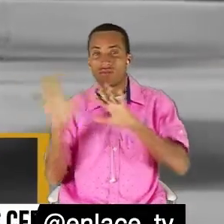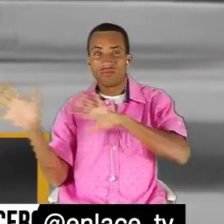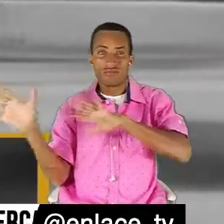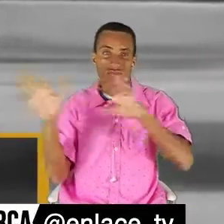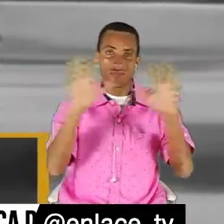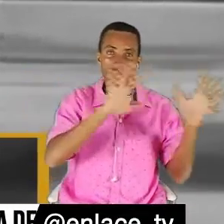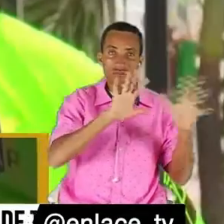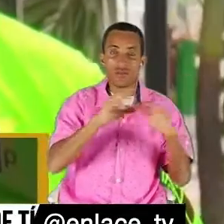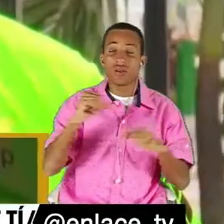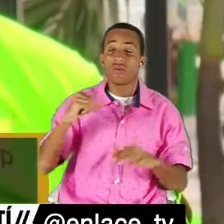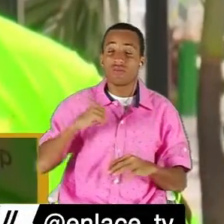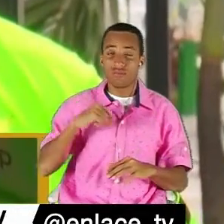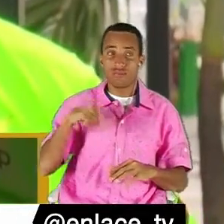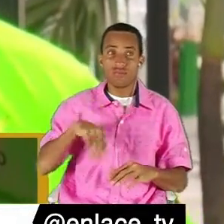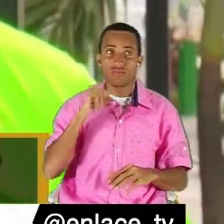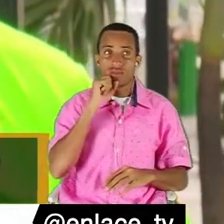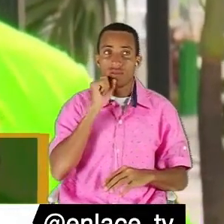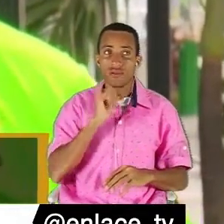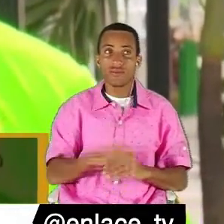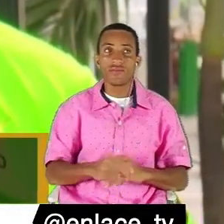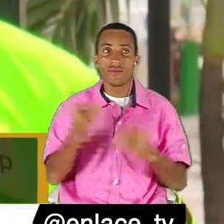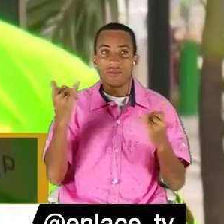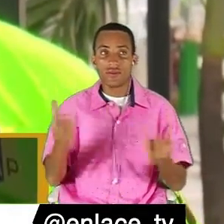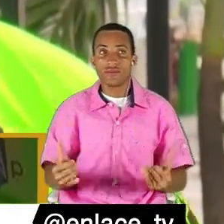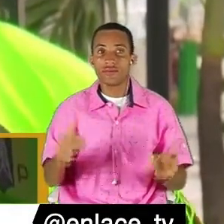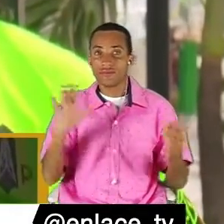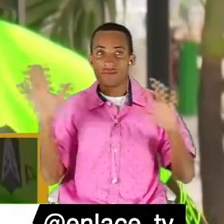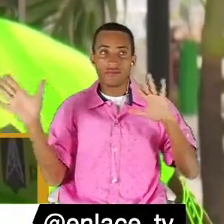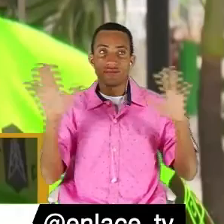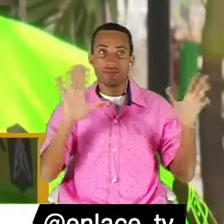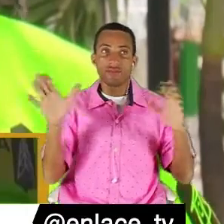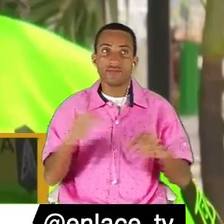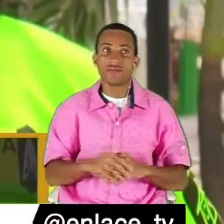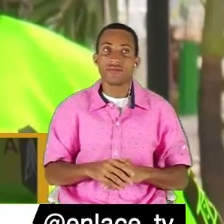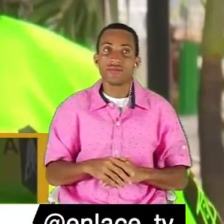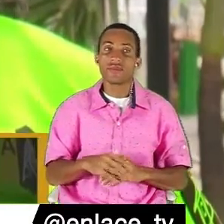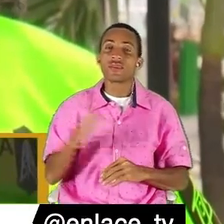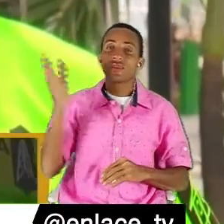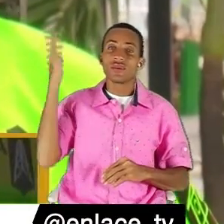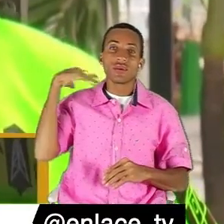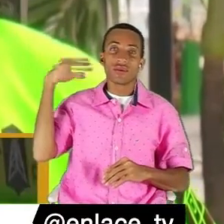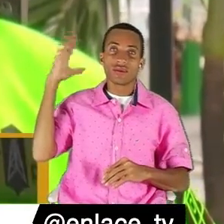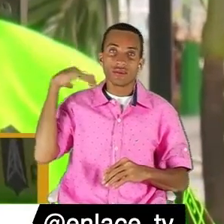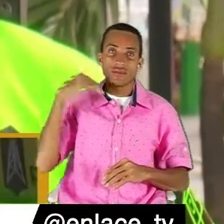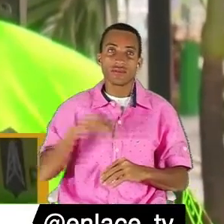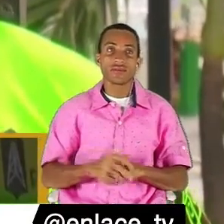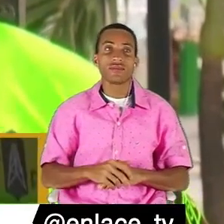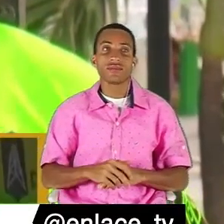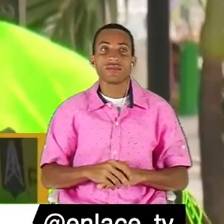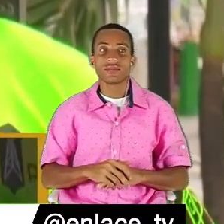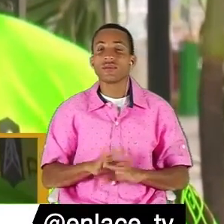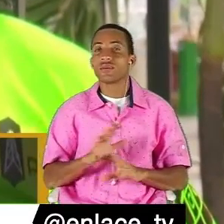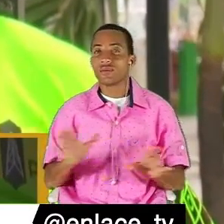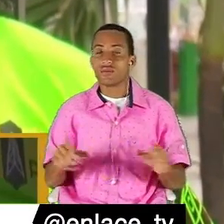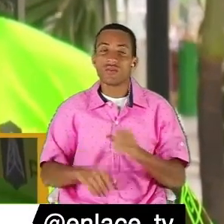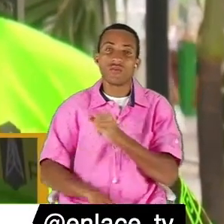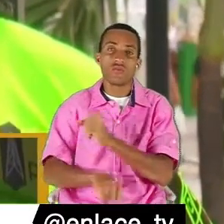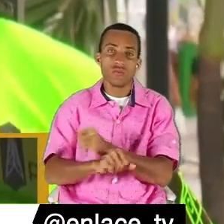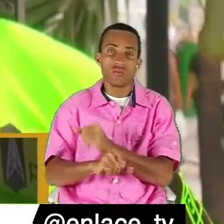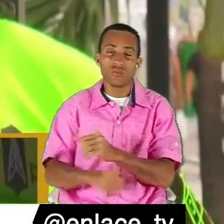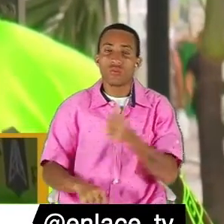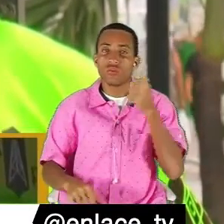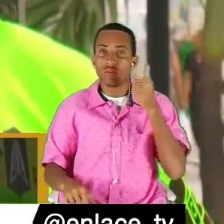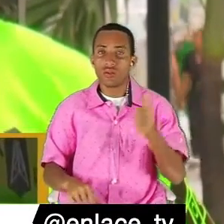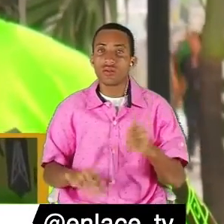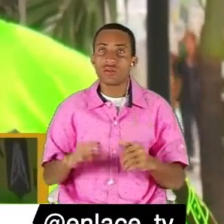tenido Barranca Bermeja. No, han habido muchos arqueros, pero entonces en la época que nosotros llegamos se veía buen fútbol. Y después